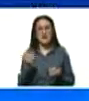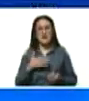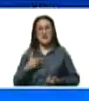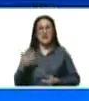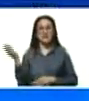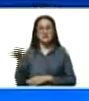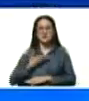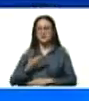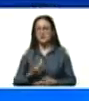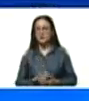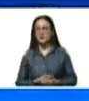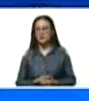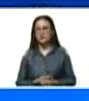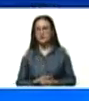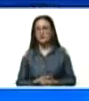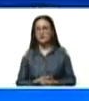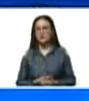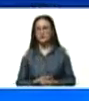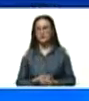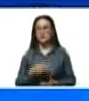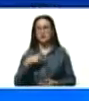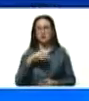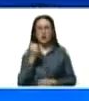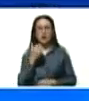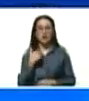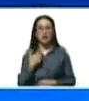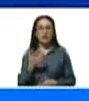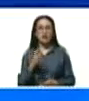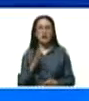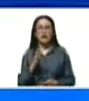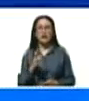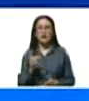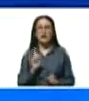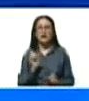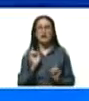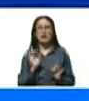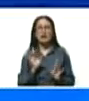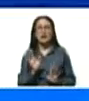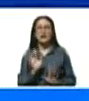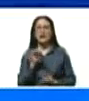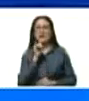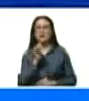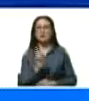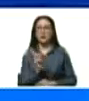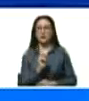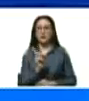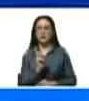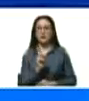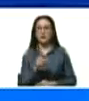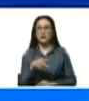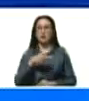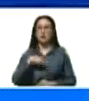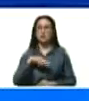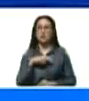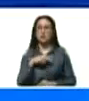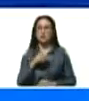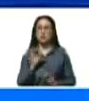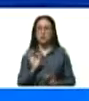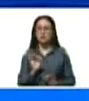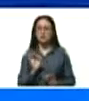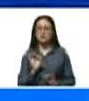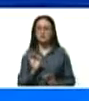el ayayay, no nos quedamos en la quejadera, no nos quedamos en la denuncia. Nosotros entramos en una